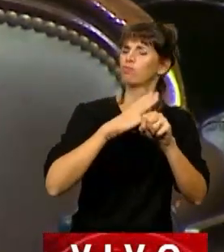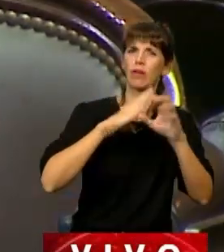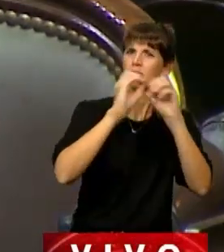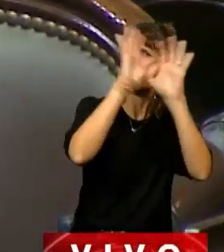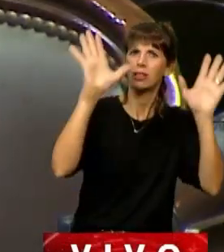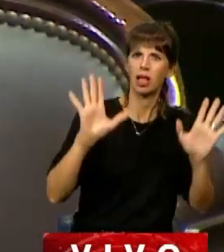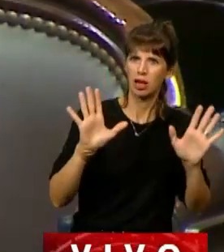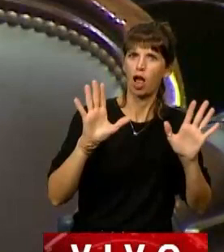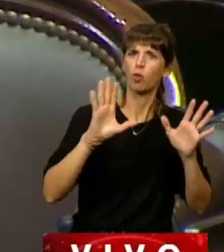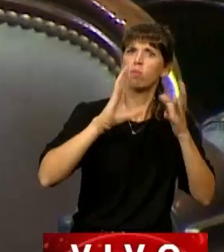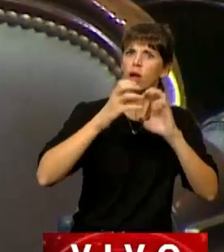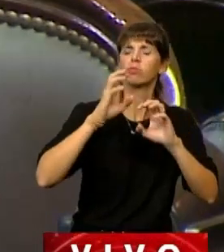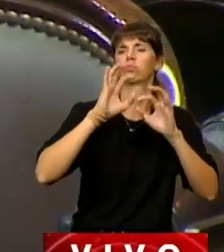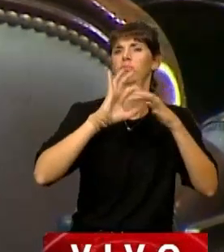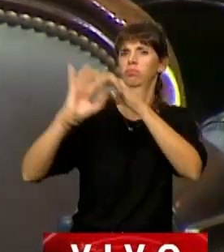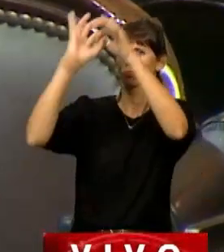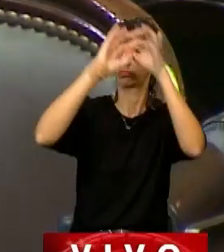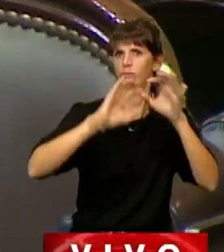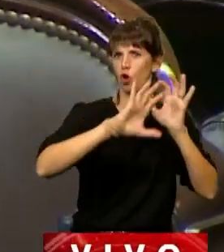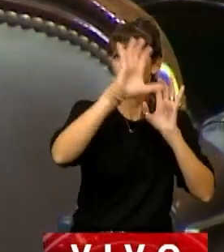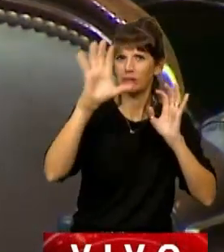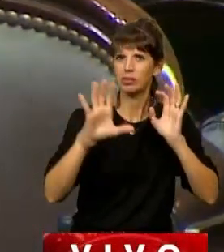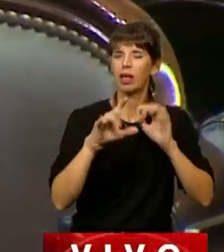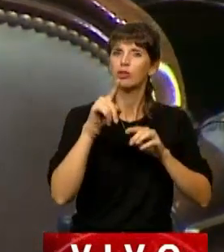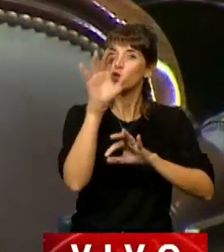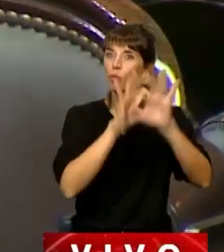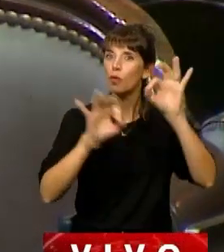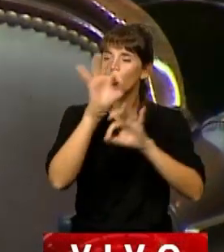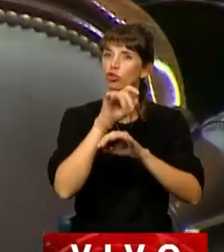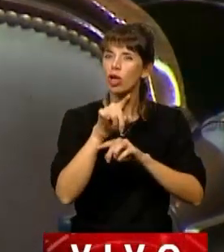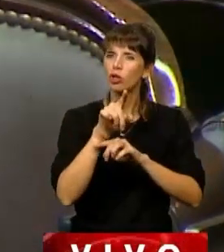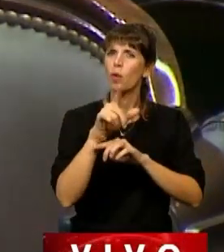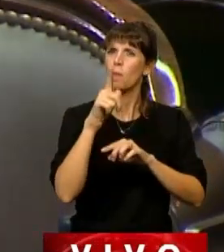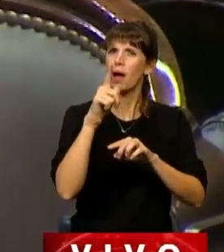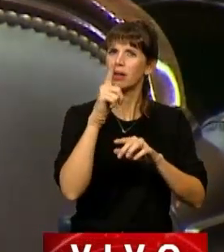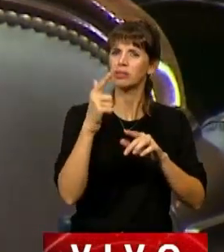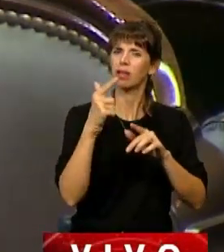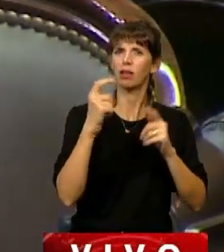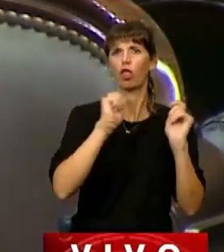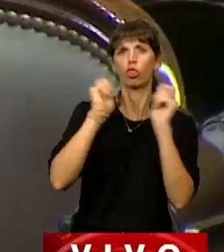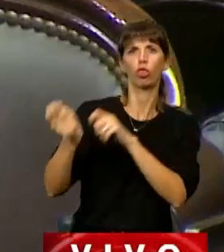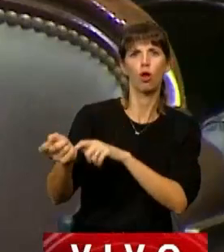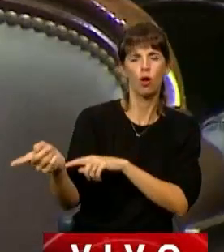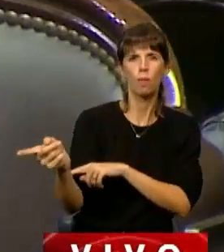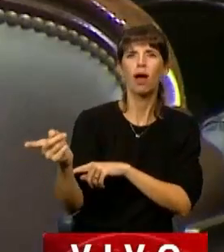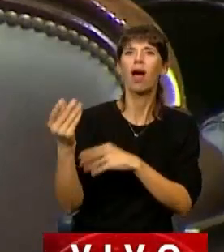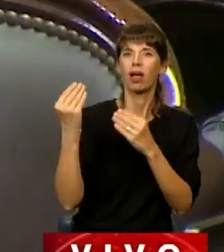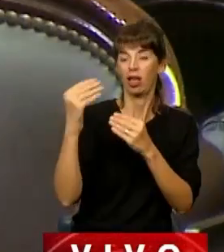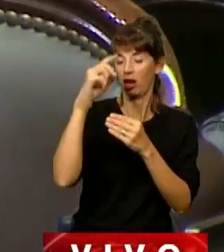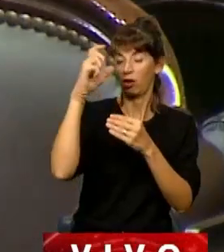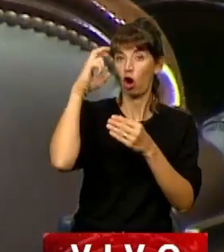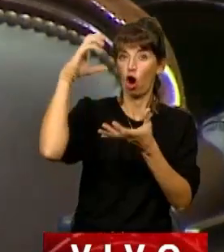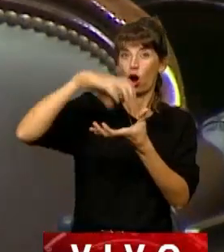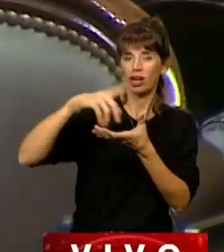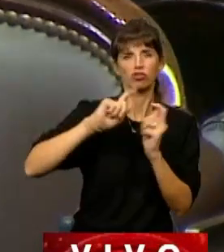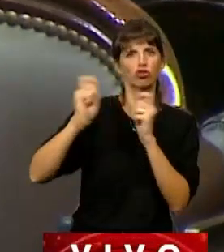federalismo. Es un proyecto que lo único que estamos haciendo es delegando facultades propias del Congreso en